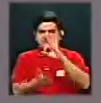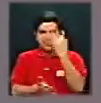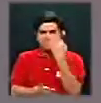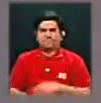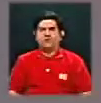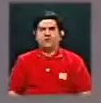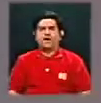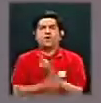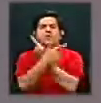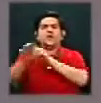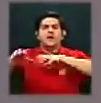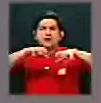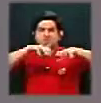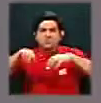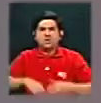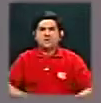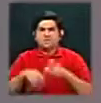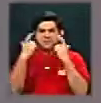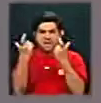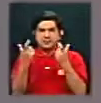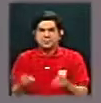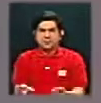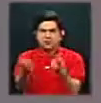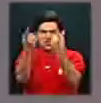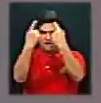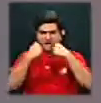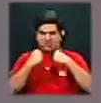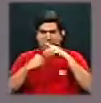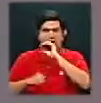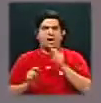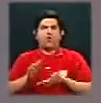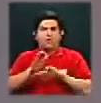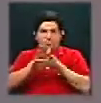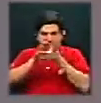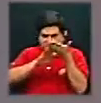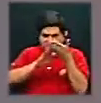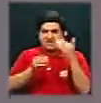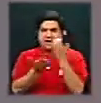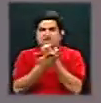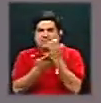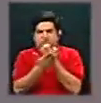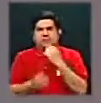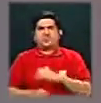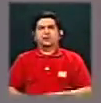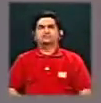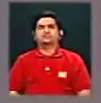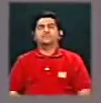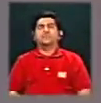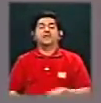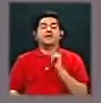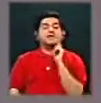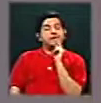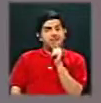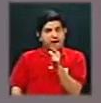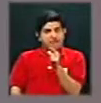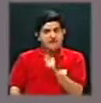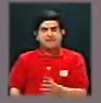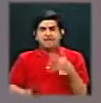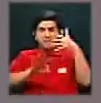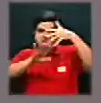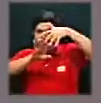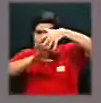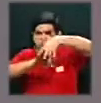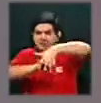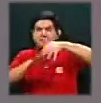libre flujo de capitales hacia adentro y hacia afuera de la economía. y donde la integración que